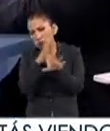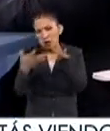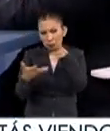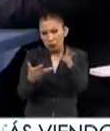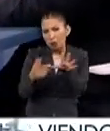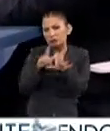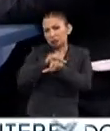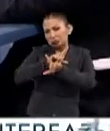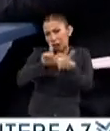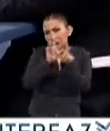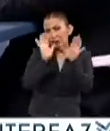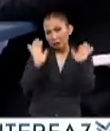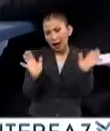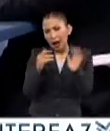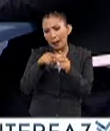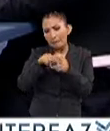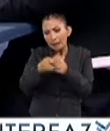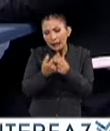ya estará